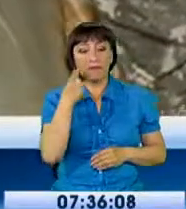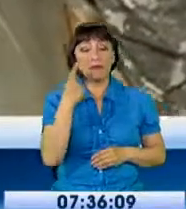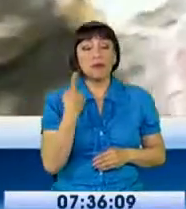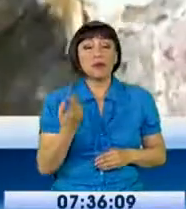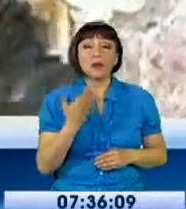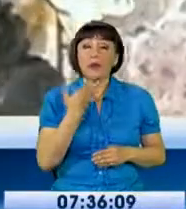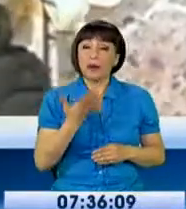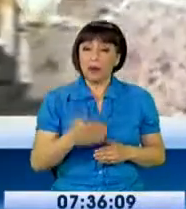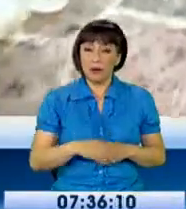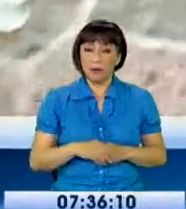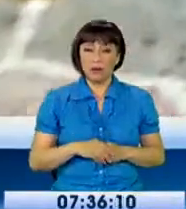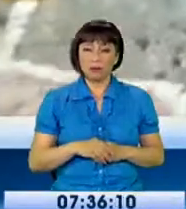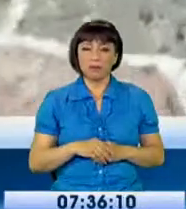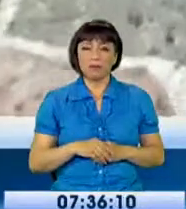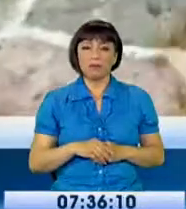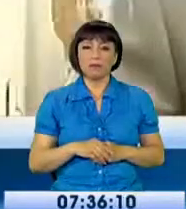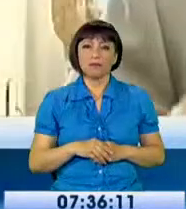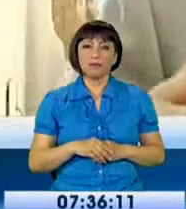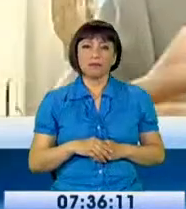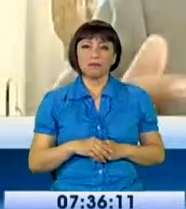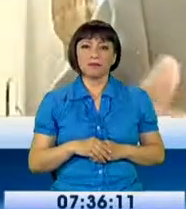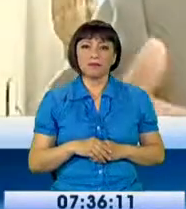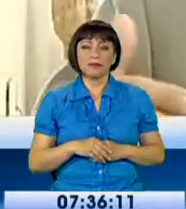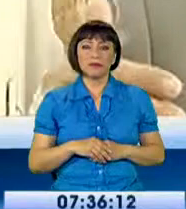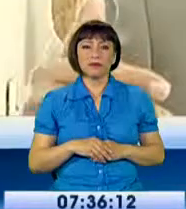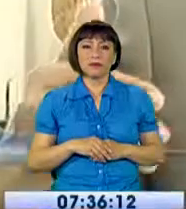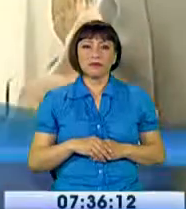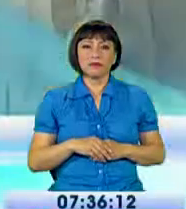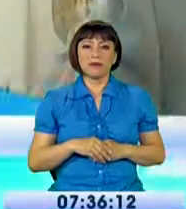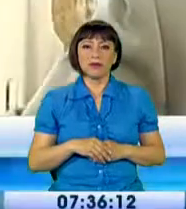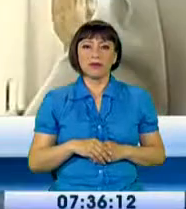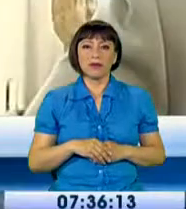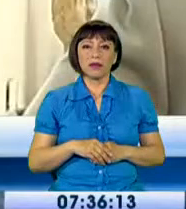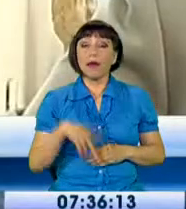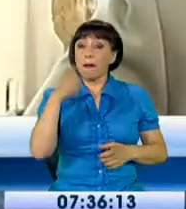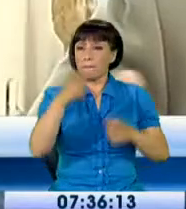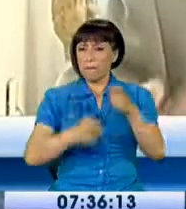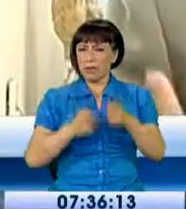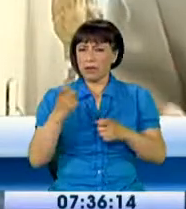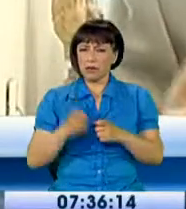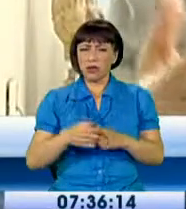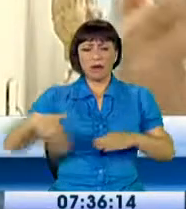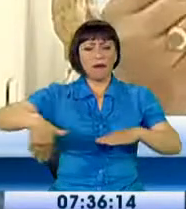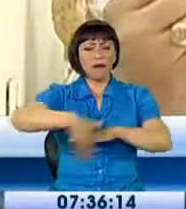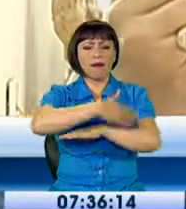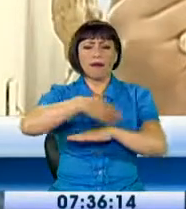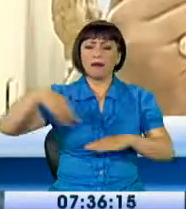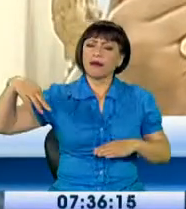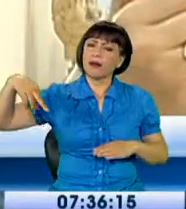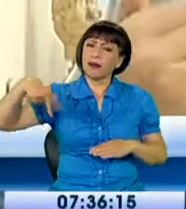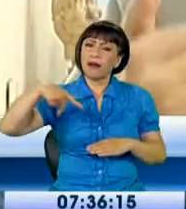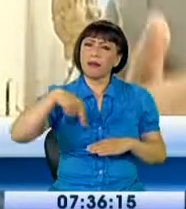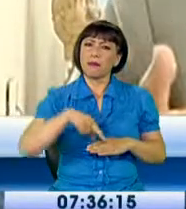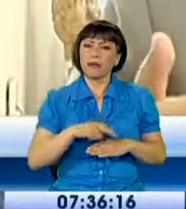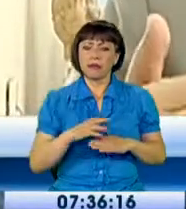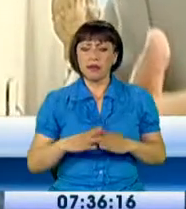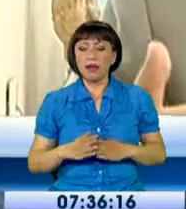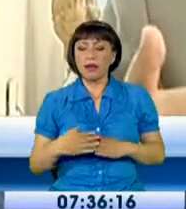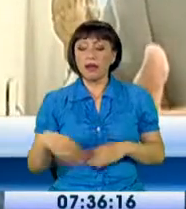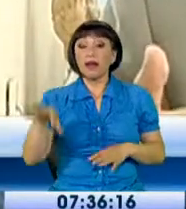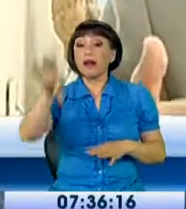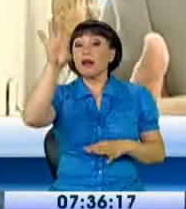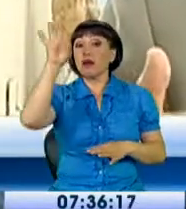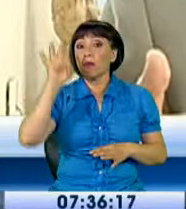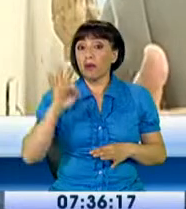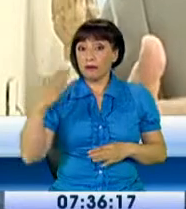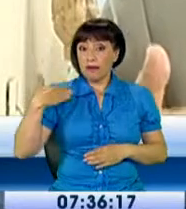ser analizados. No es lo mismo detener a un ciudadano que caminaba por una calle y que se encuentra en posesión de una